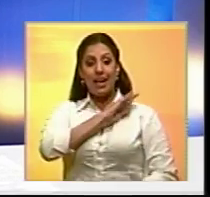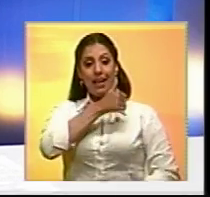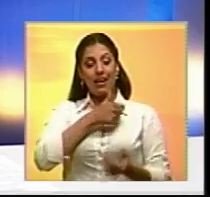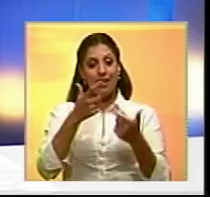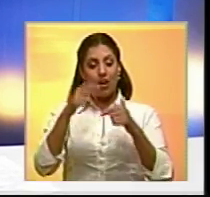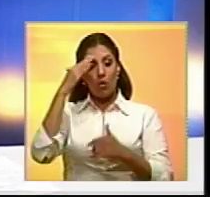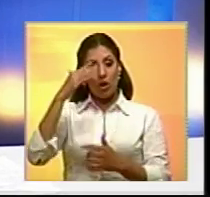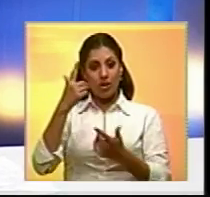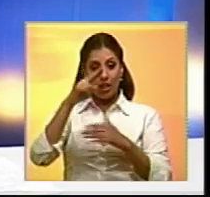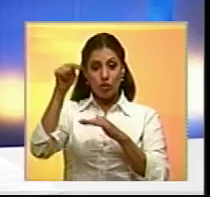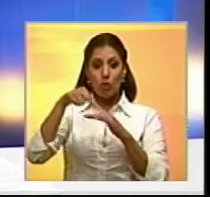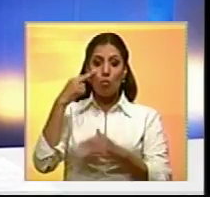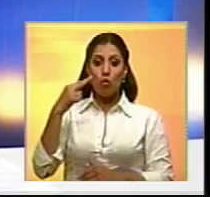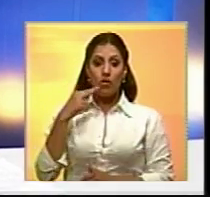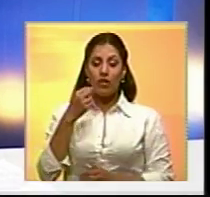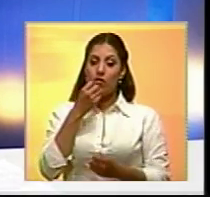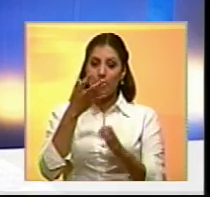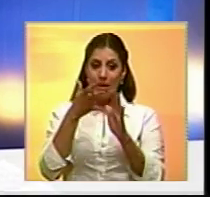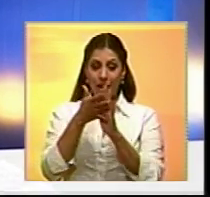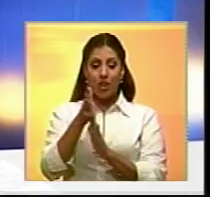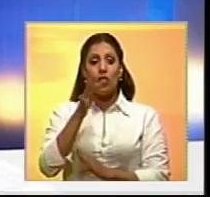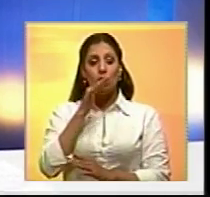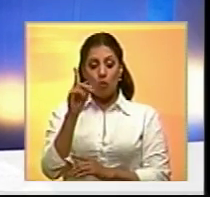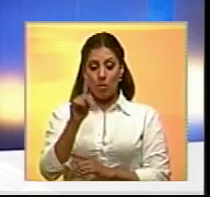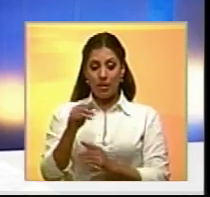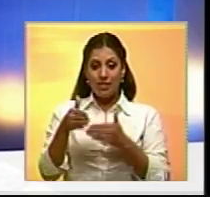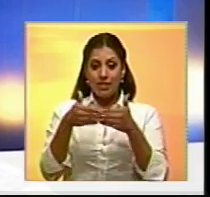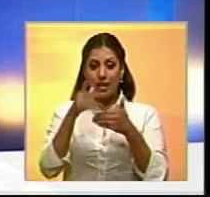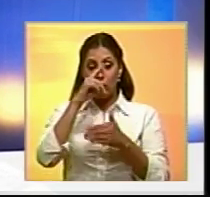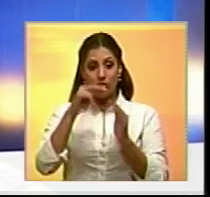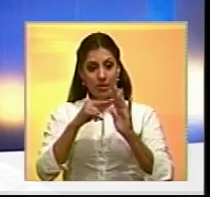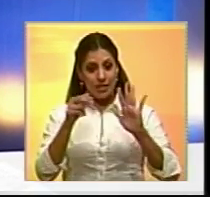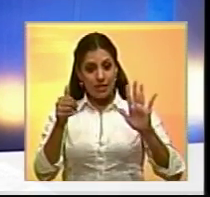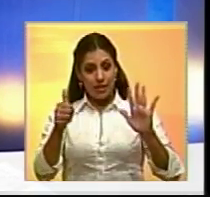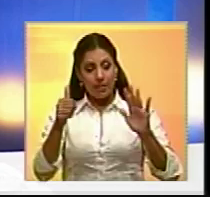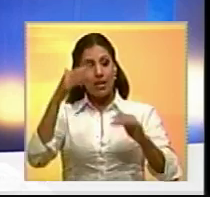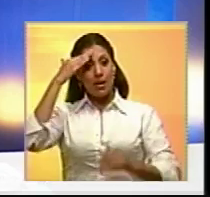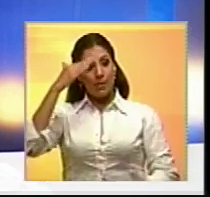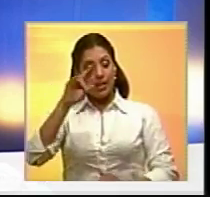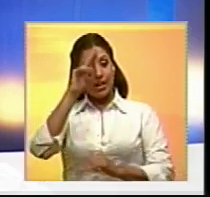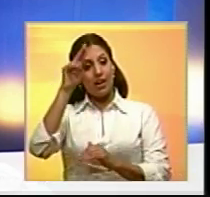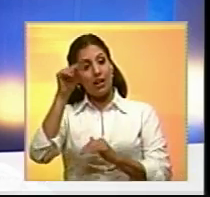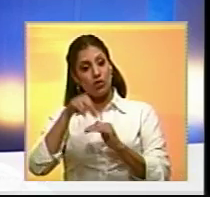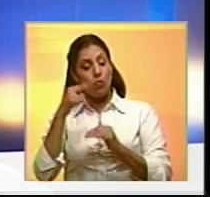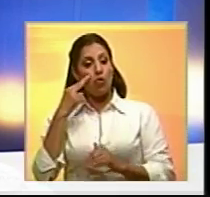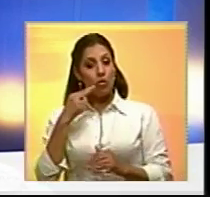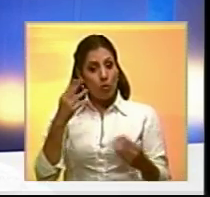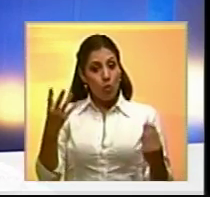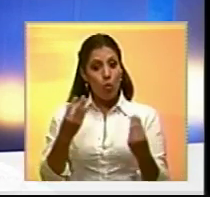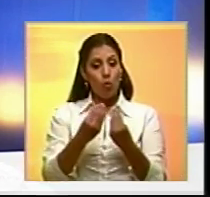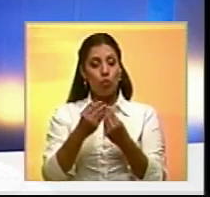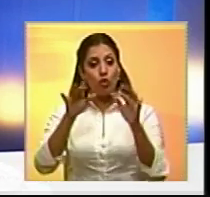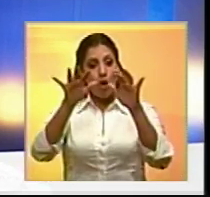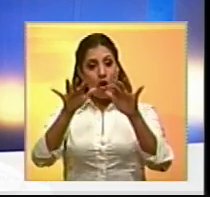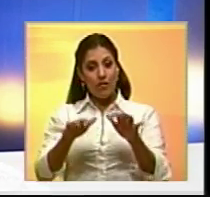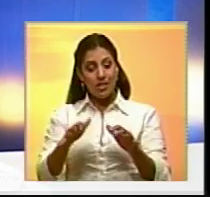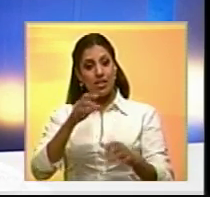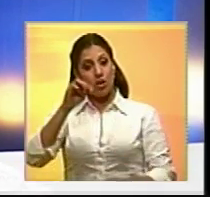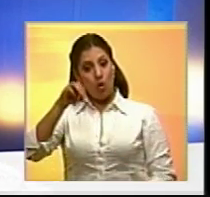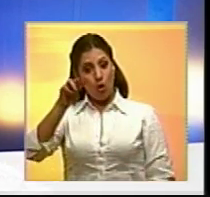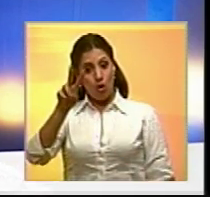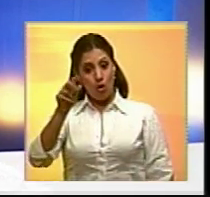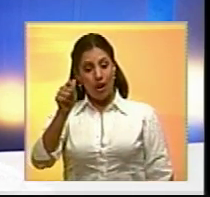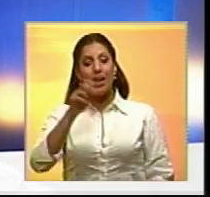general de la Guardia Nacional Bolivariana, informó que a un mes del cierre del año 2016, la Guardia Nacional Bolivariana, en conjunto con la Oficina Nacional